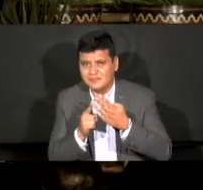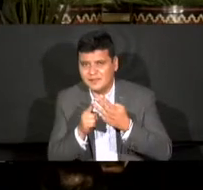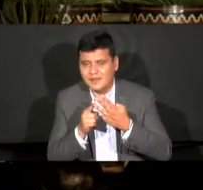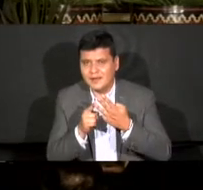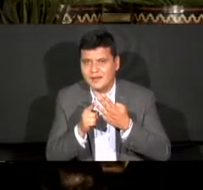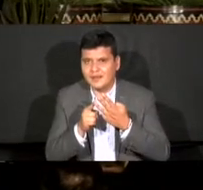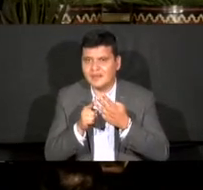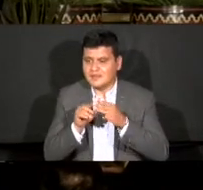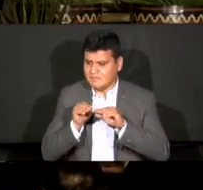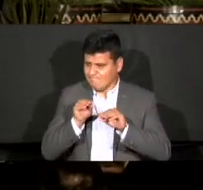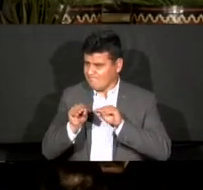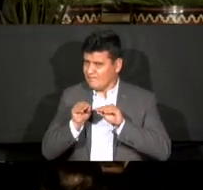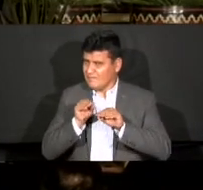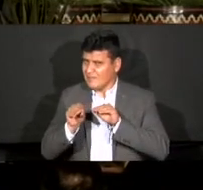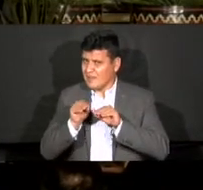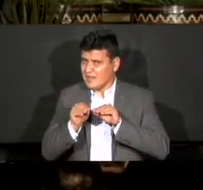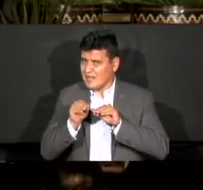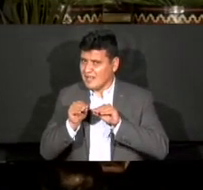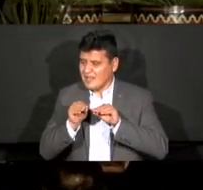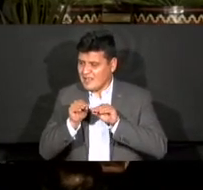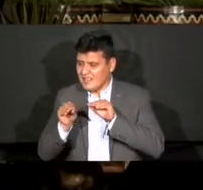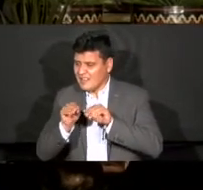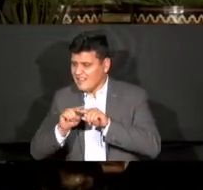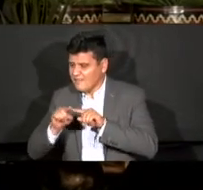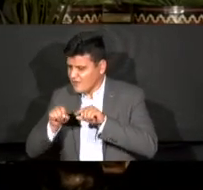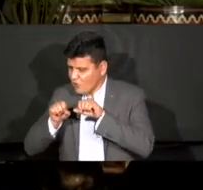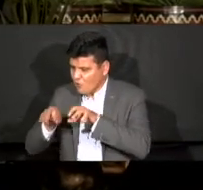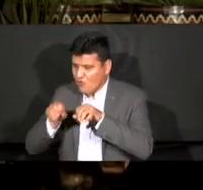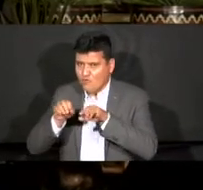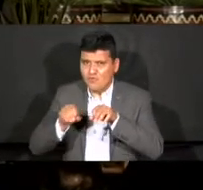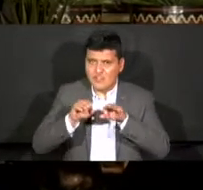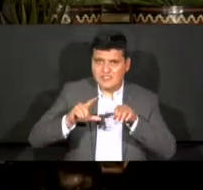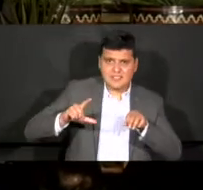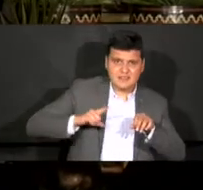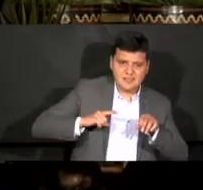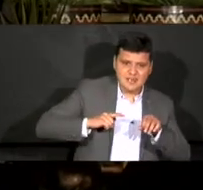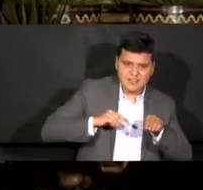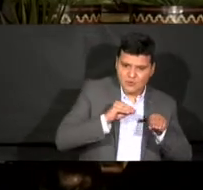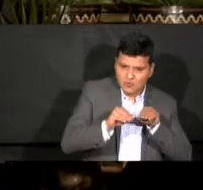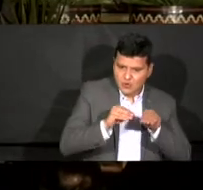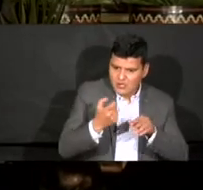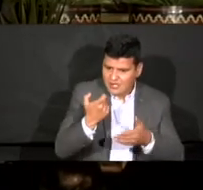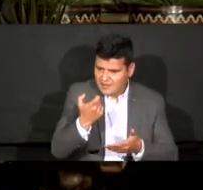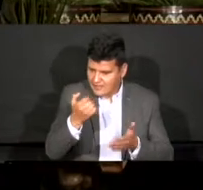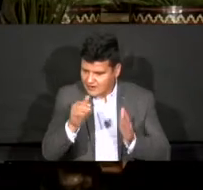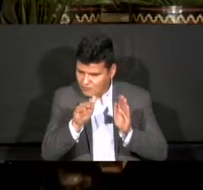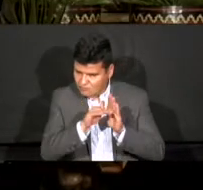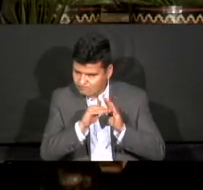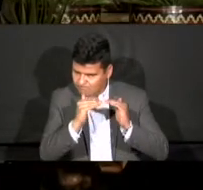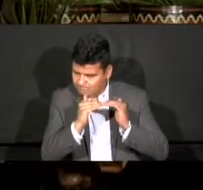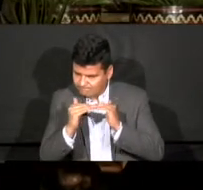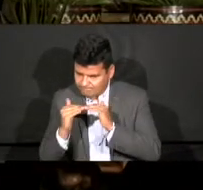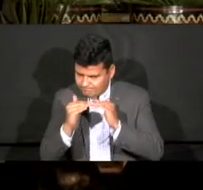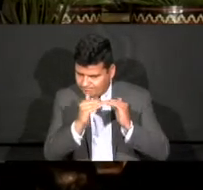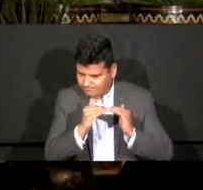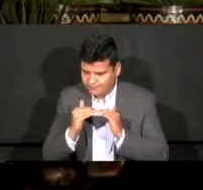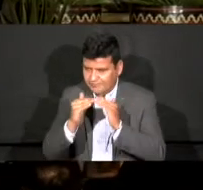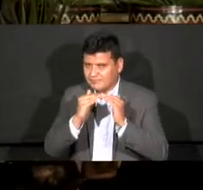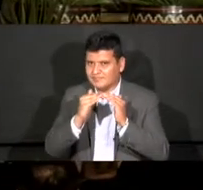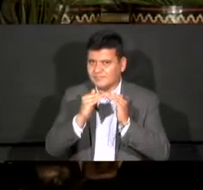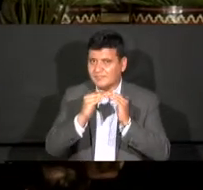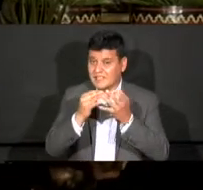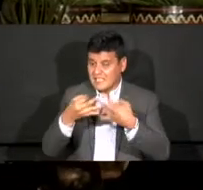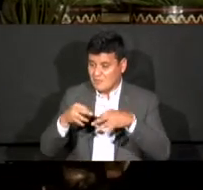ajuste presupuestal en todas las dependencias y unidades administrativas de gobierno del Estado. Dada la importancia